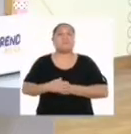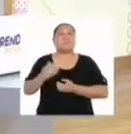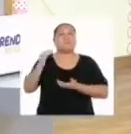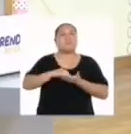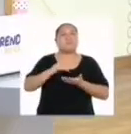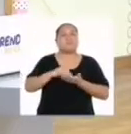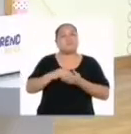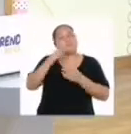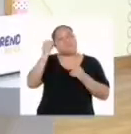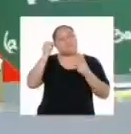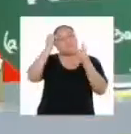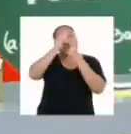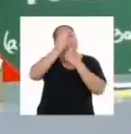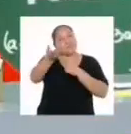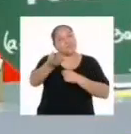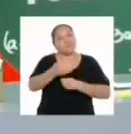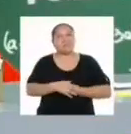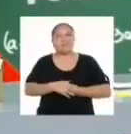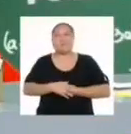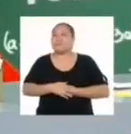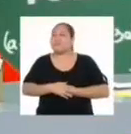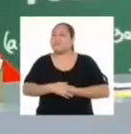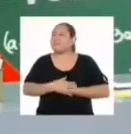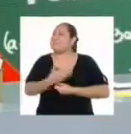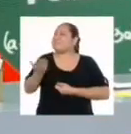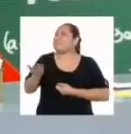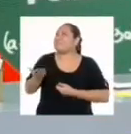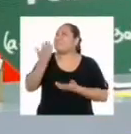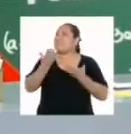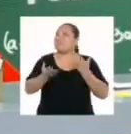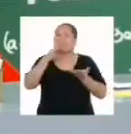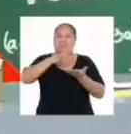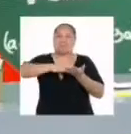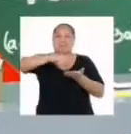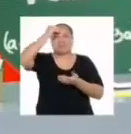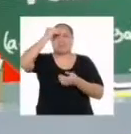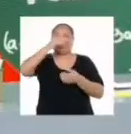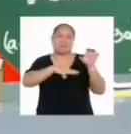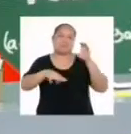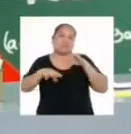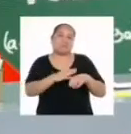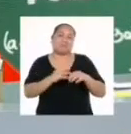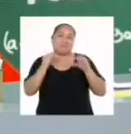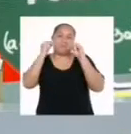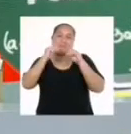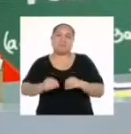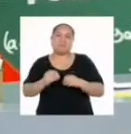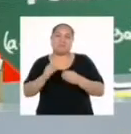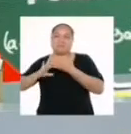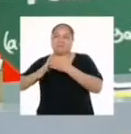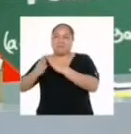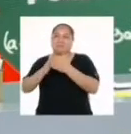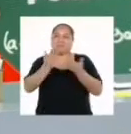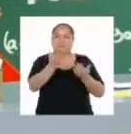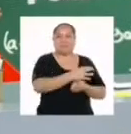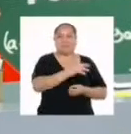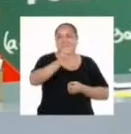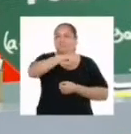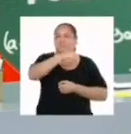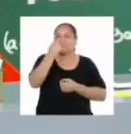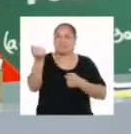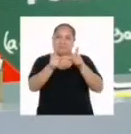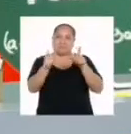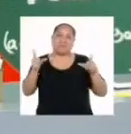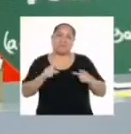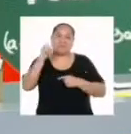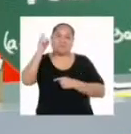no volvemos esto un reto? ¿Quién sabe? Al final quizás aprendemos a hacerlo y lo aplicamos en nuestras comunidades o en otras